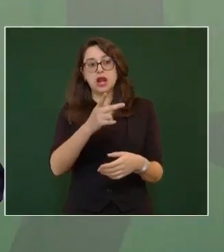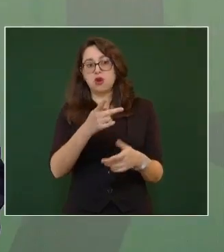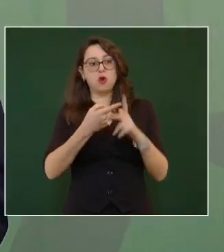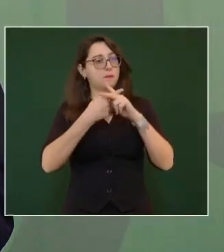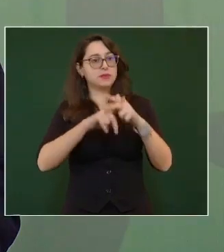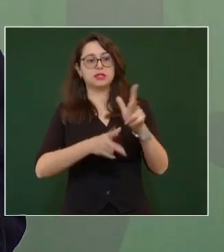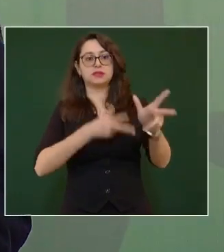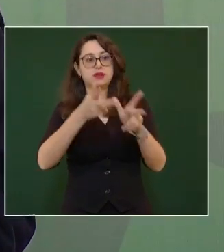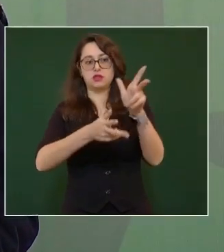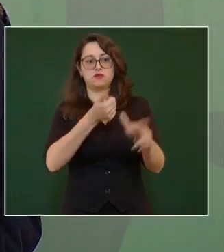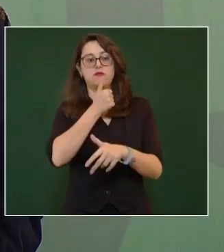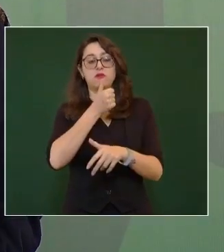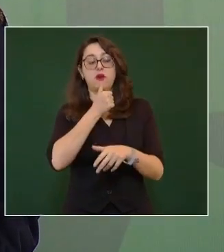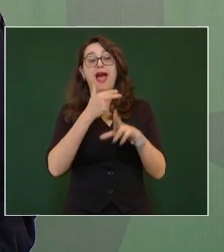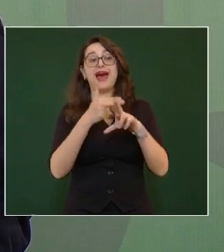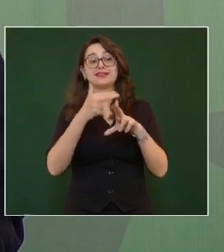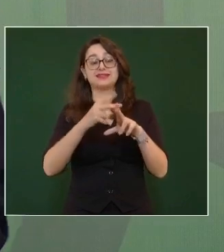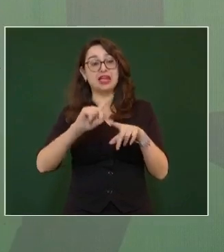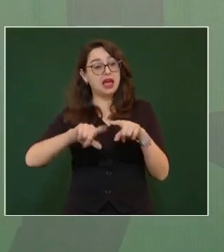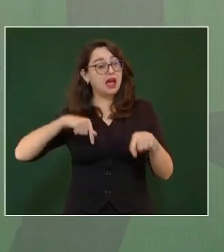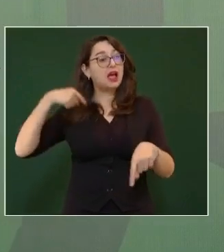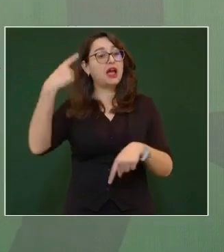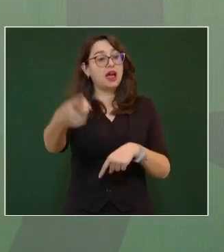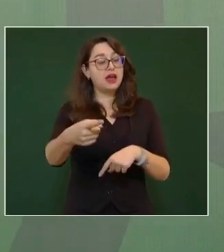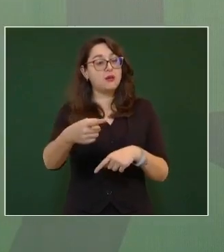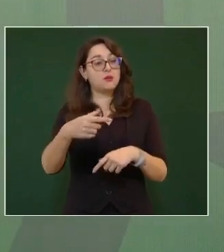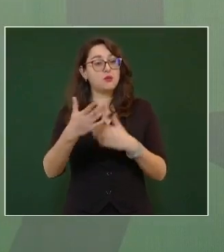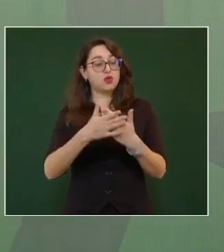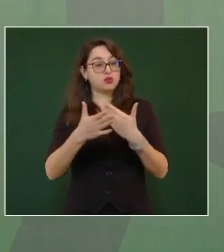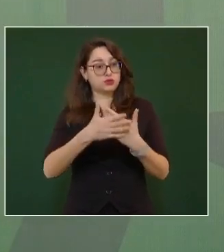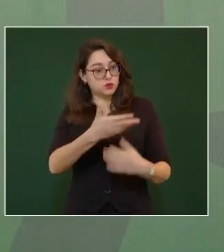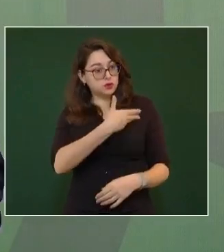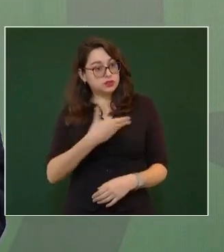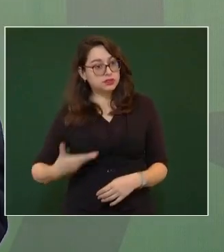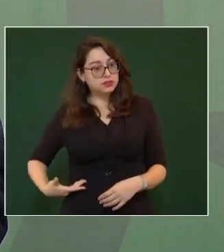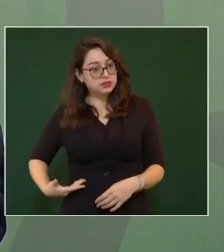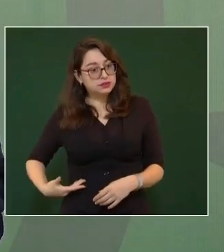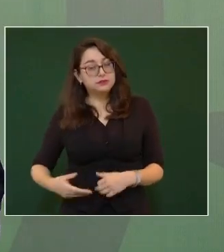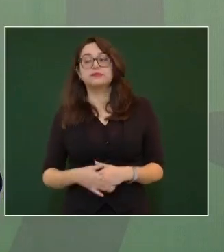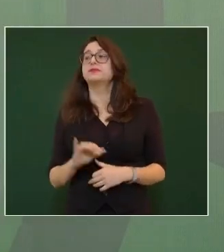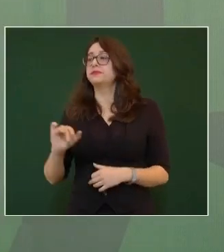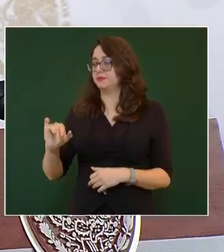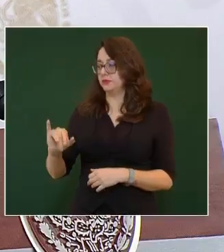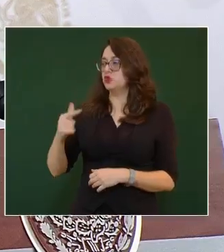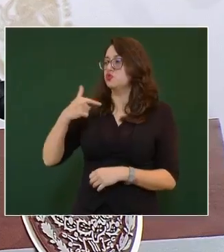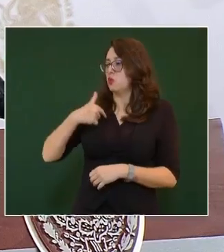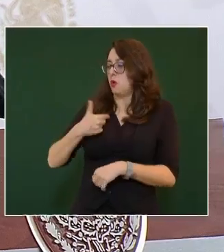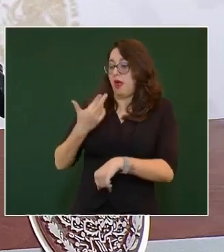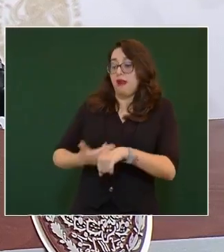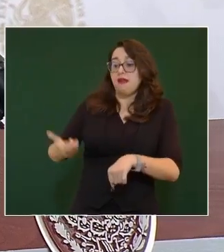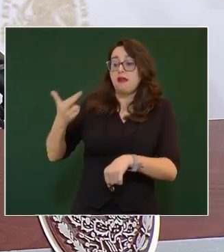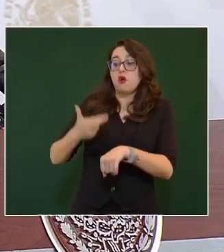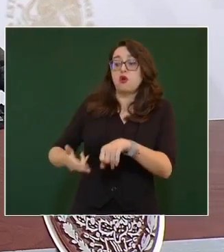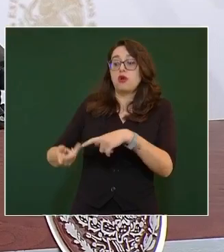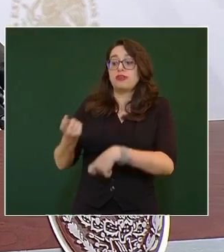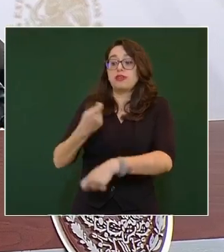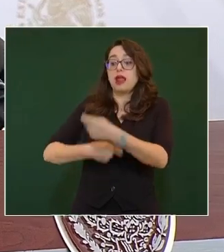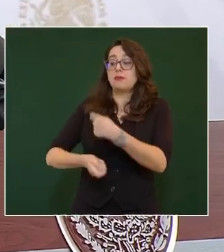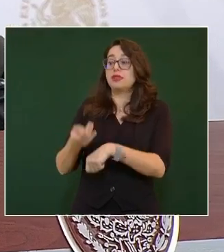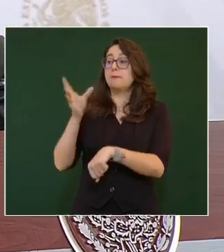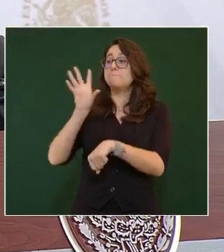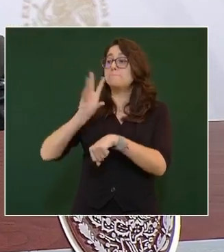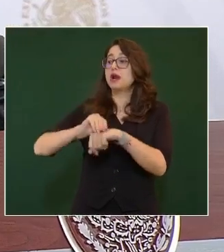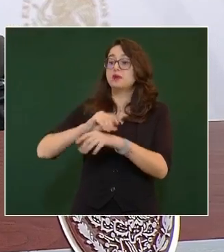así es. Okay. Yo antes de terminar voy a dejar las concesiones para los trenes